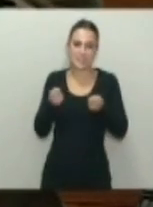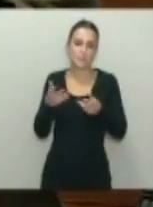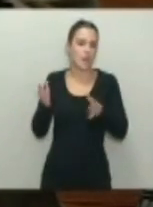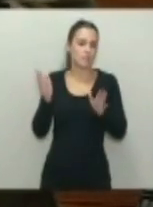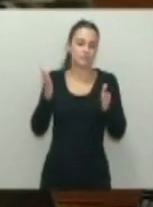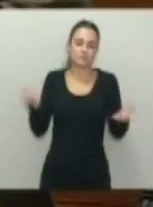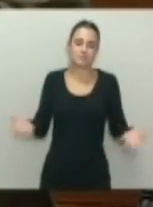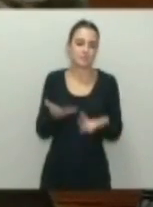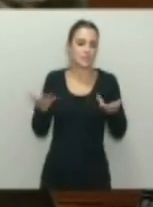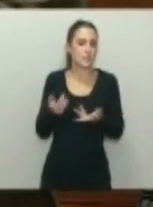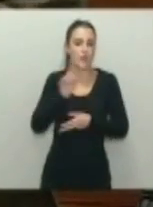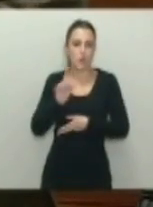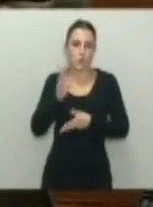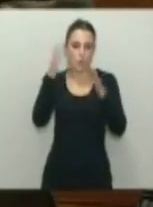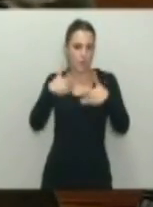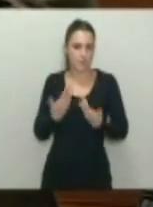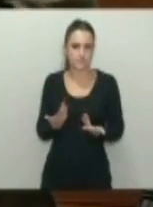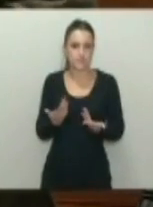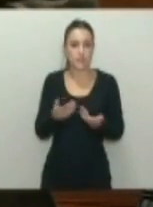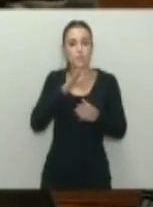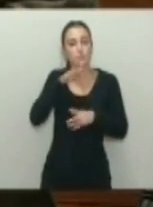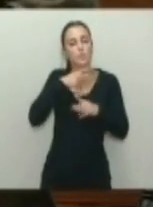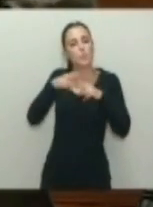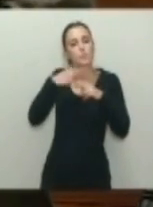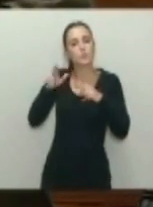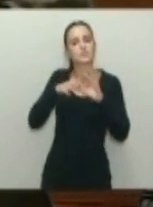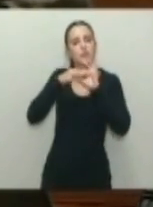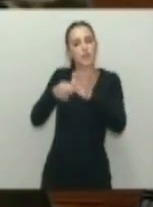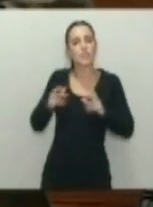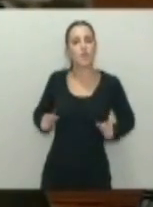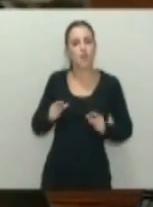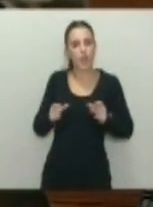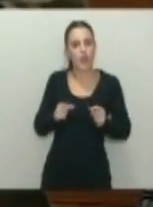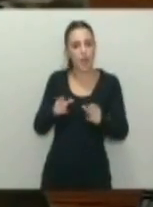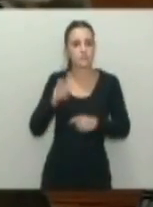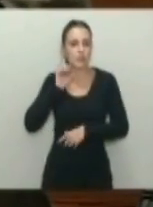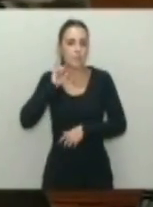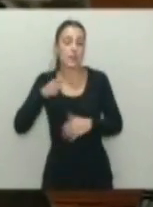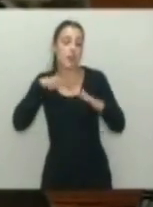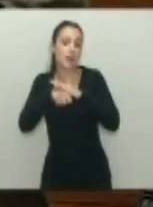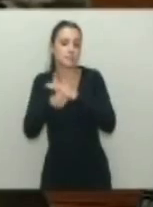porque aquellas políticas que dependían, esas políticas de gasto que dependían de la propia